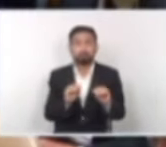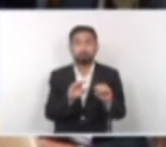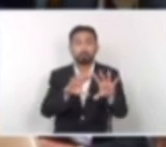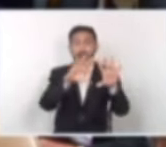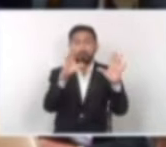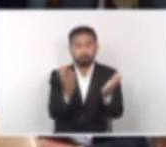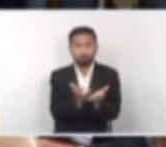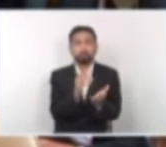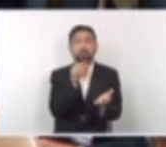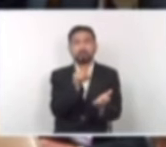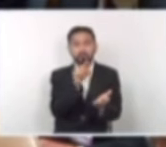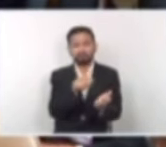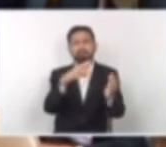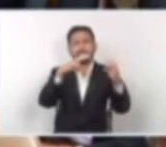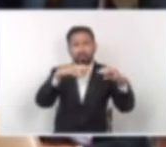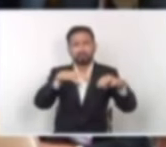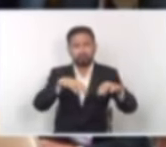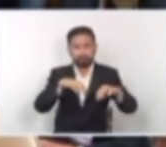escala global.